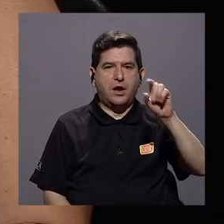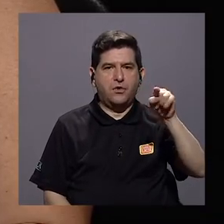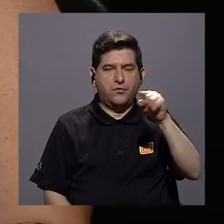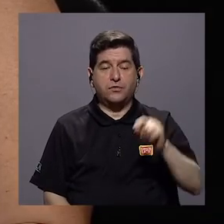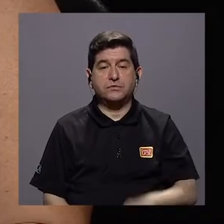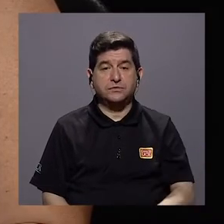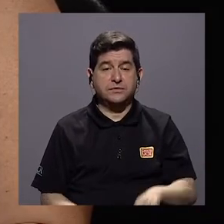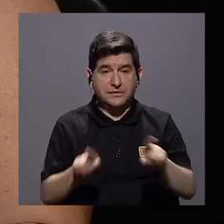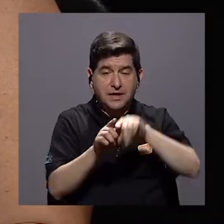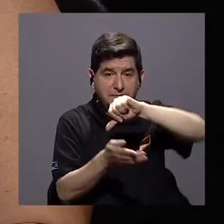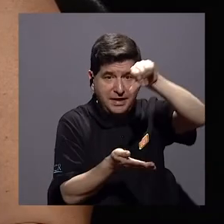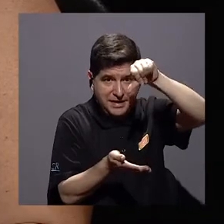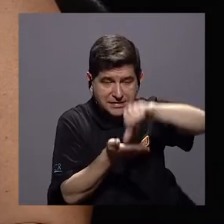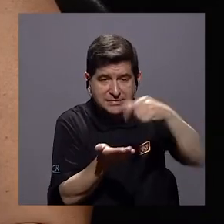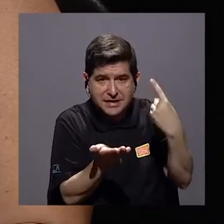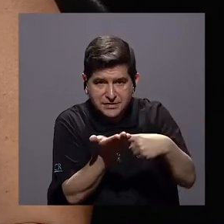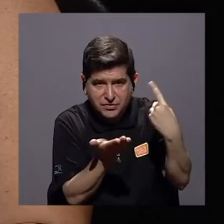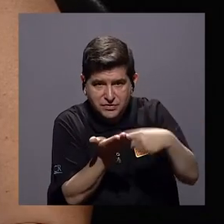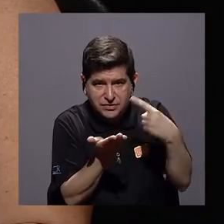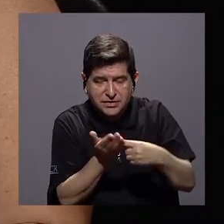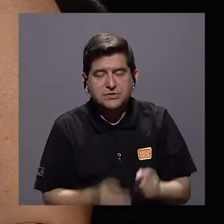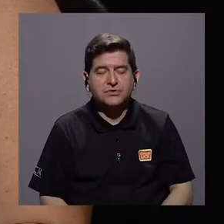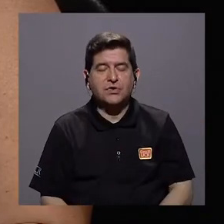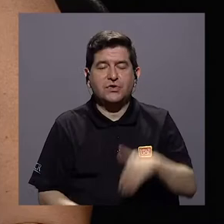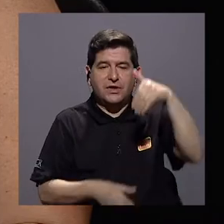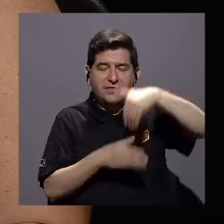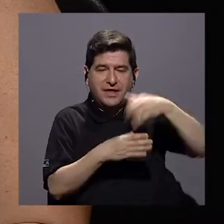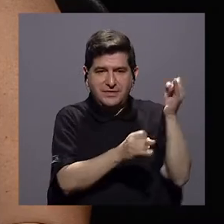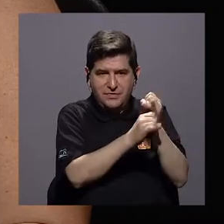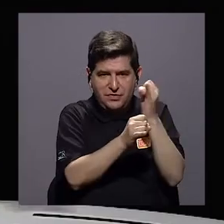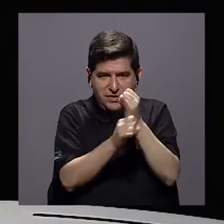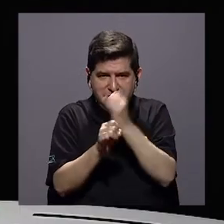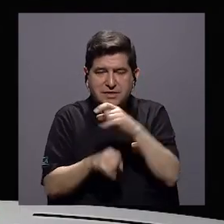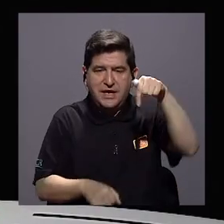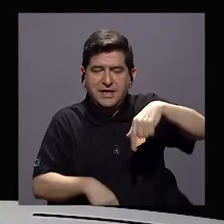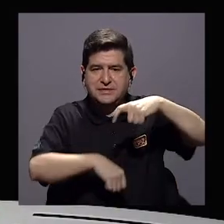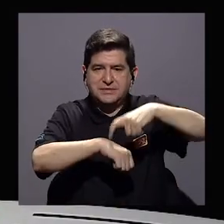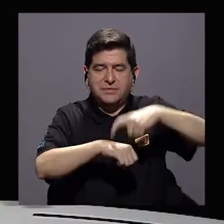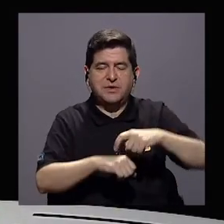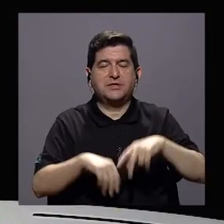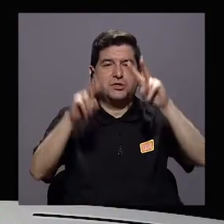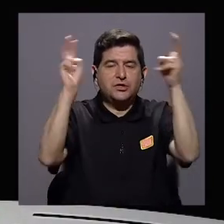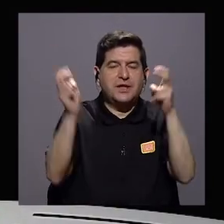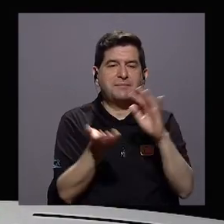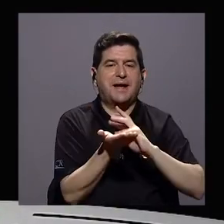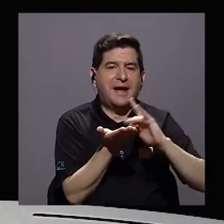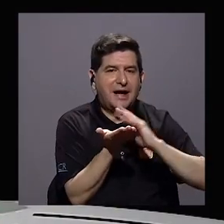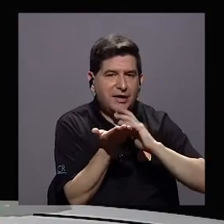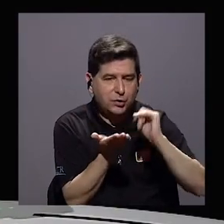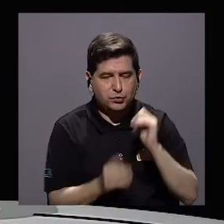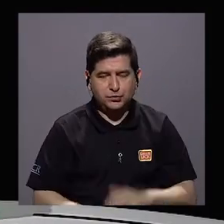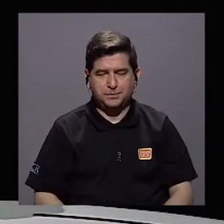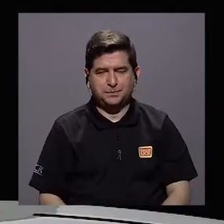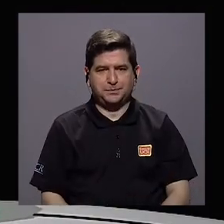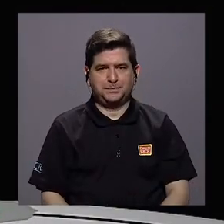el epicentro del debate desde el sector interinstitucional, hoy por hoy, con el tema del arroz. Vea,